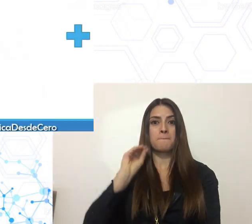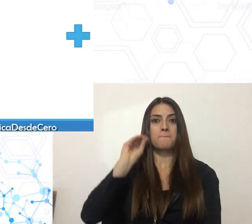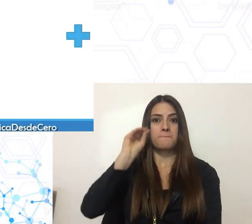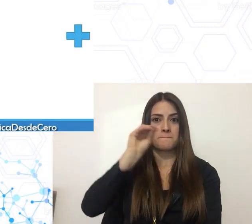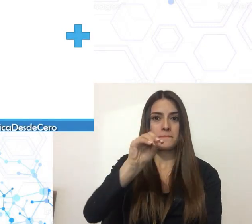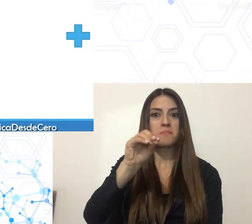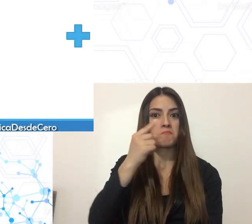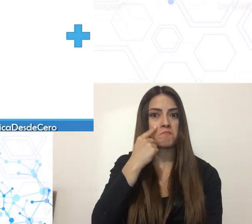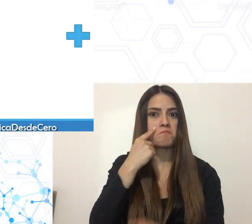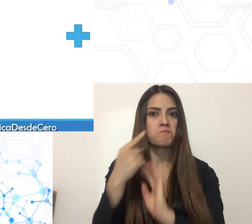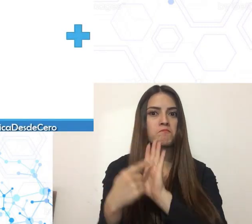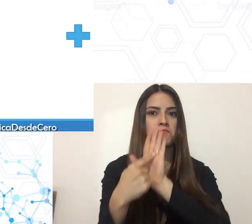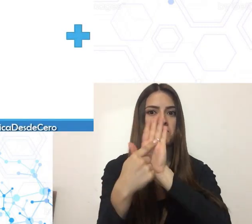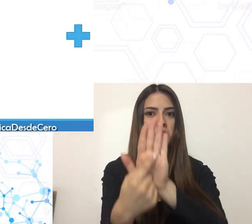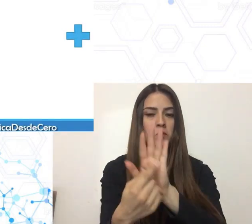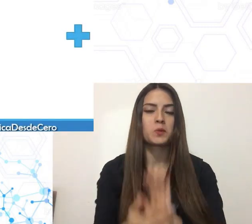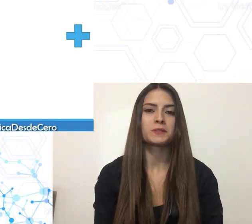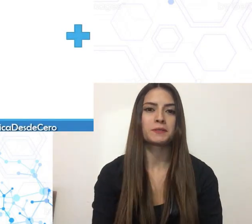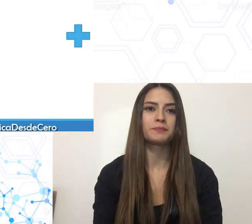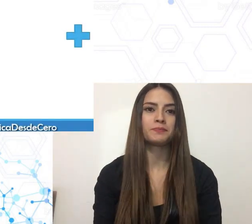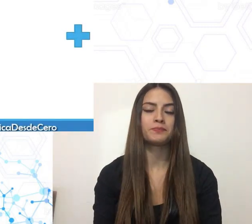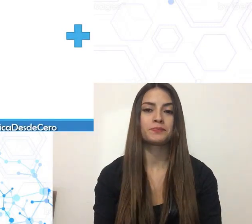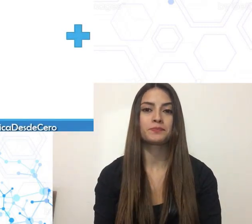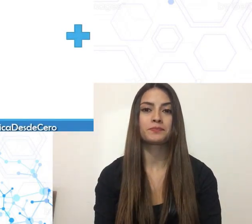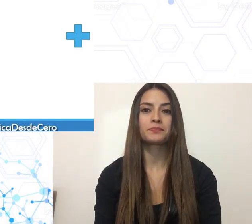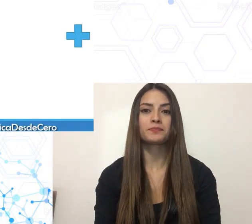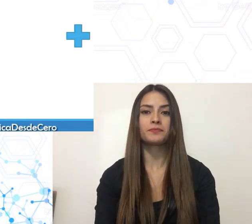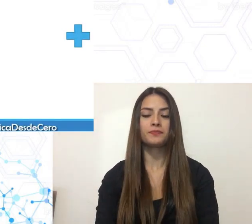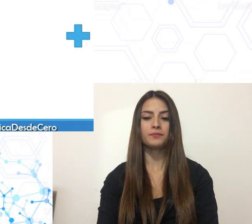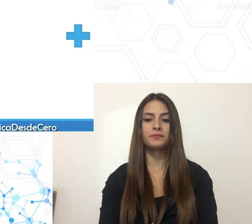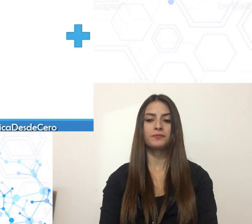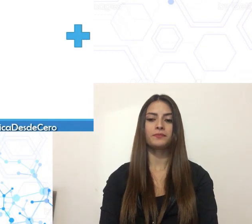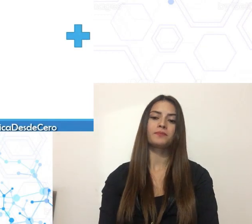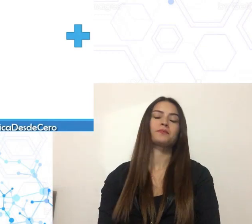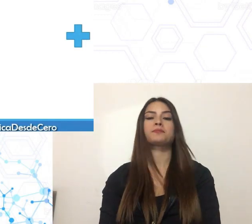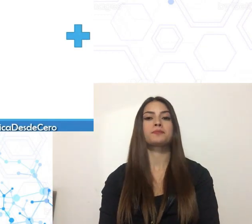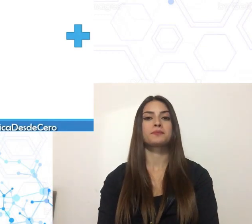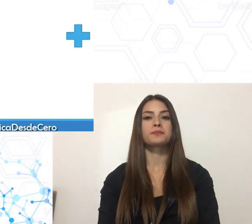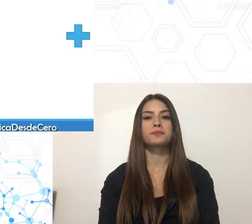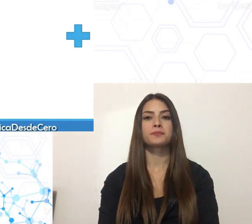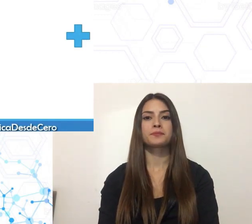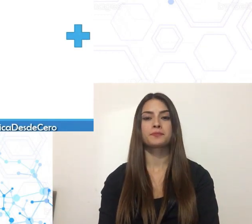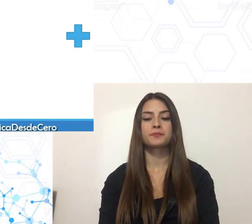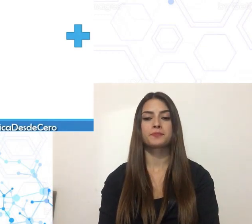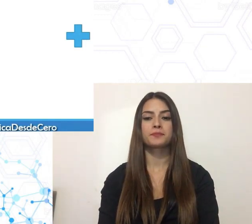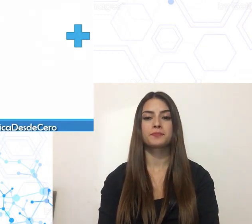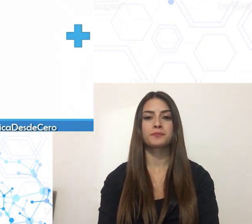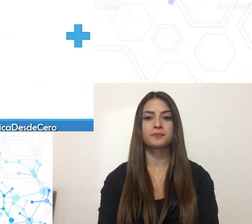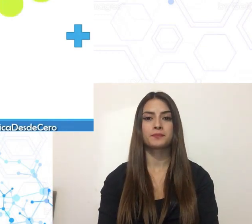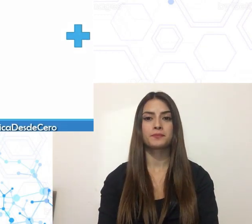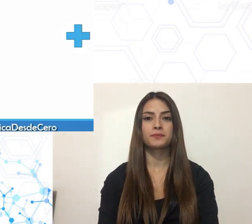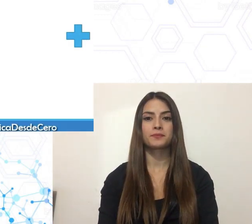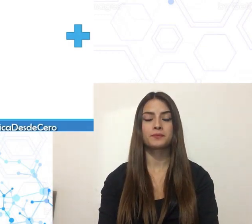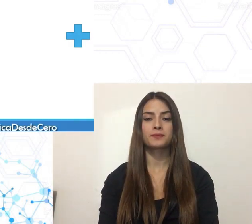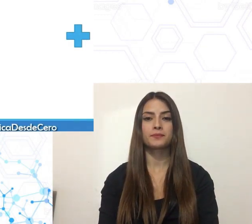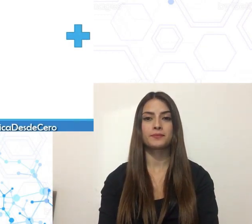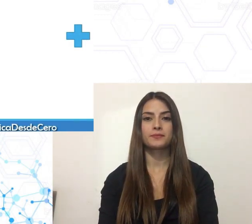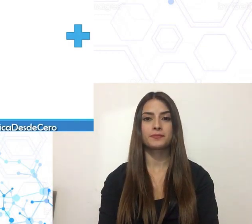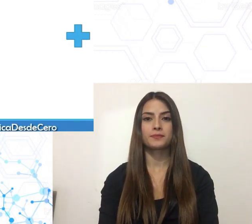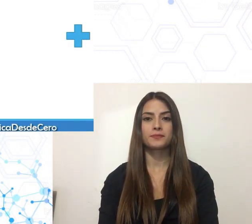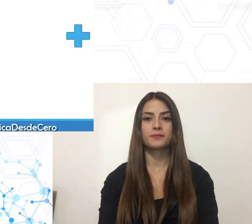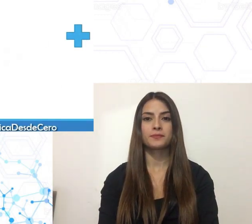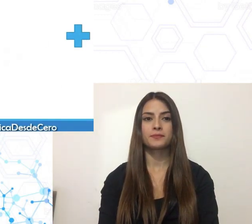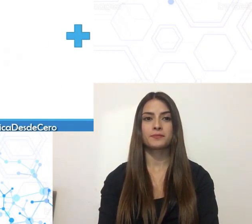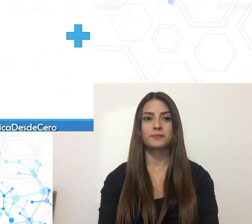imán. Entonces lo que vamos a observar es cómo ese imán, si nosotros lo cargamos, para el caso,